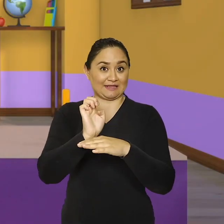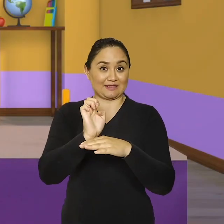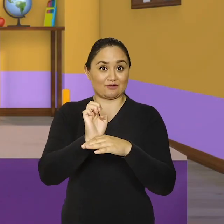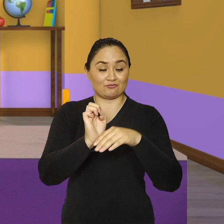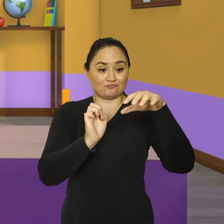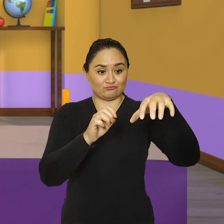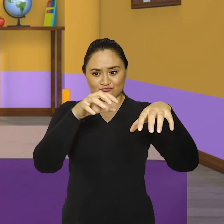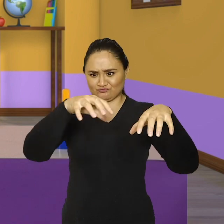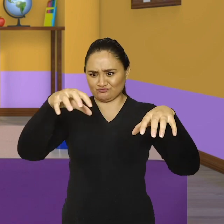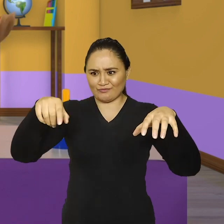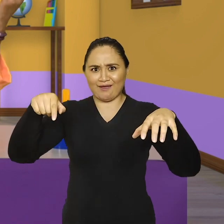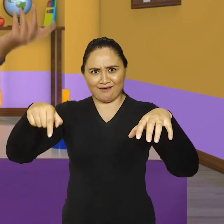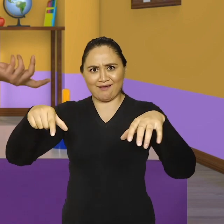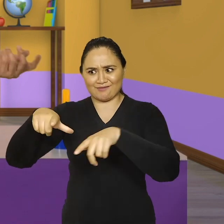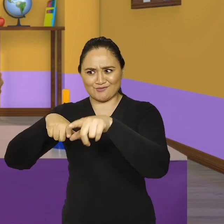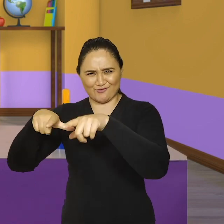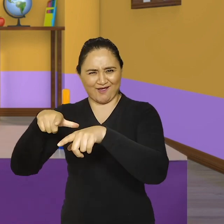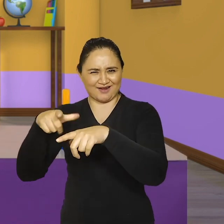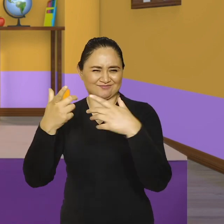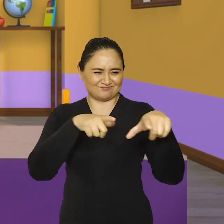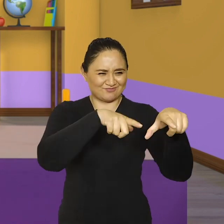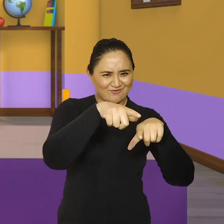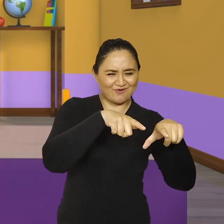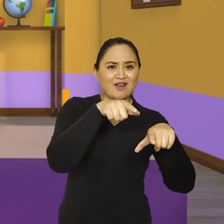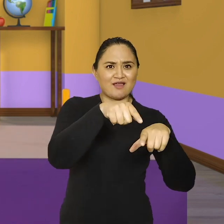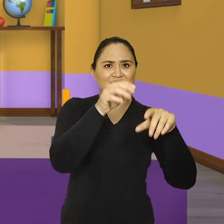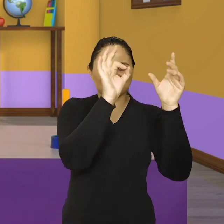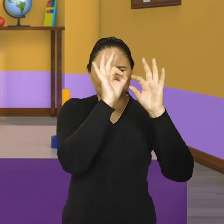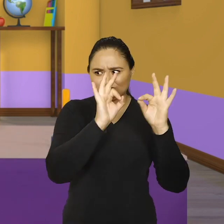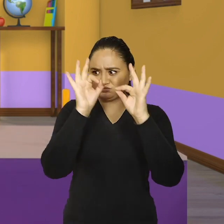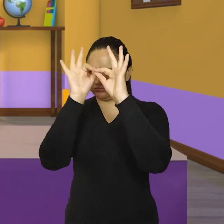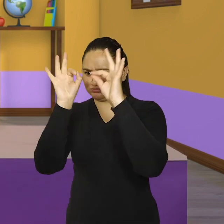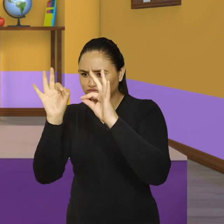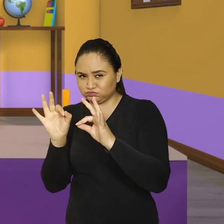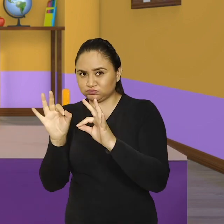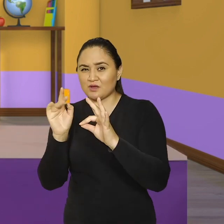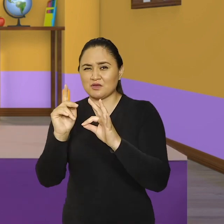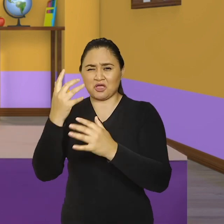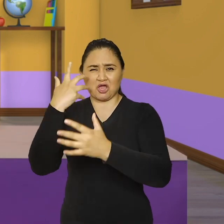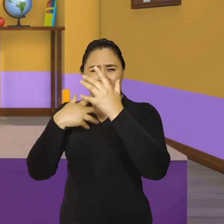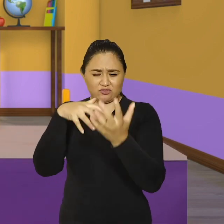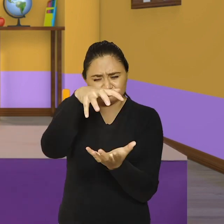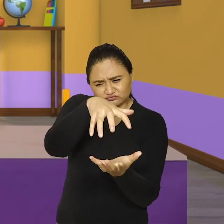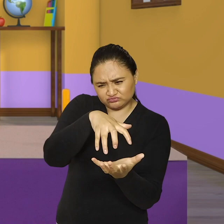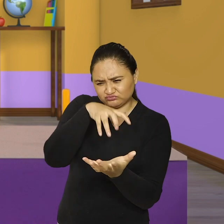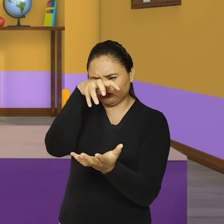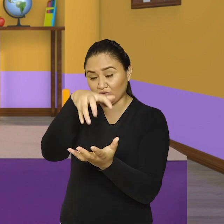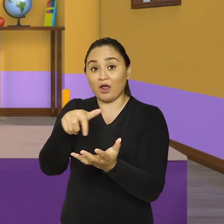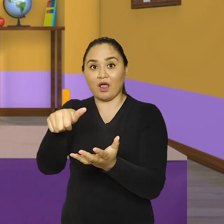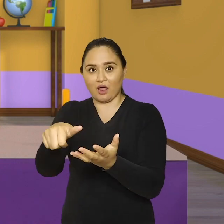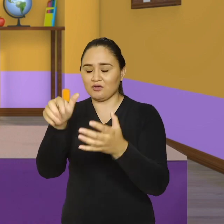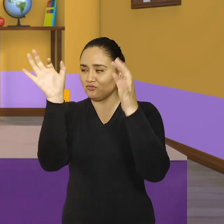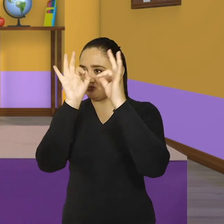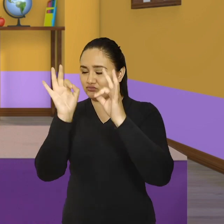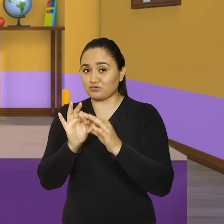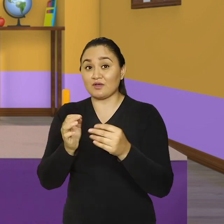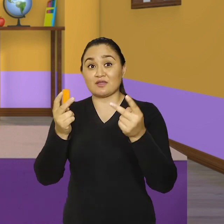hay centrales térmicas que producen energías con combustibles fósiles. También hay